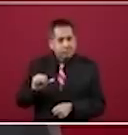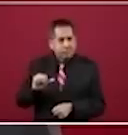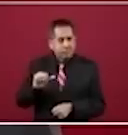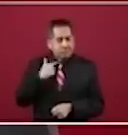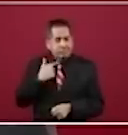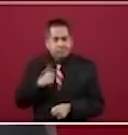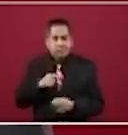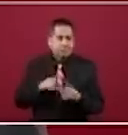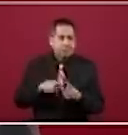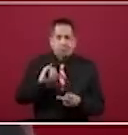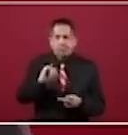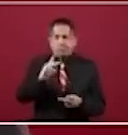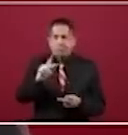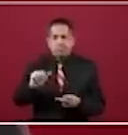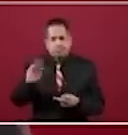del IPAP,